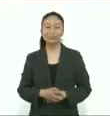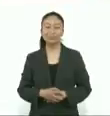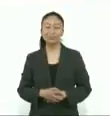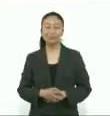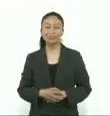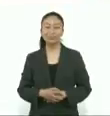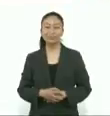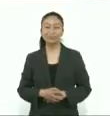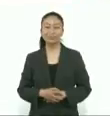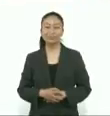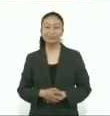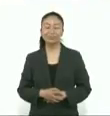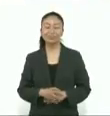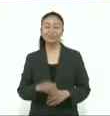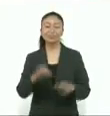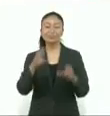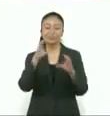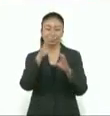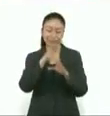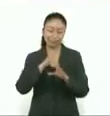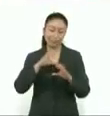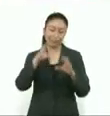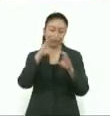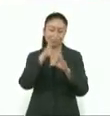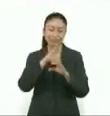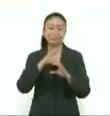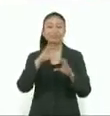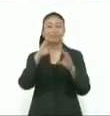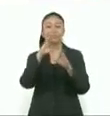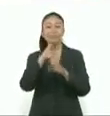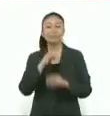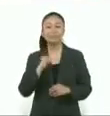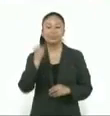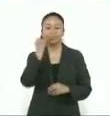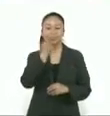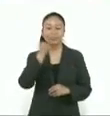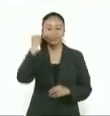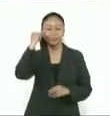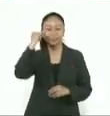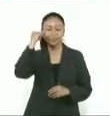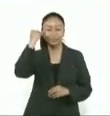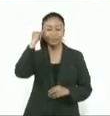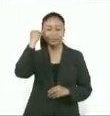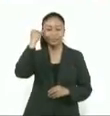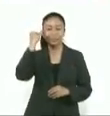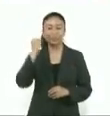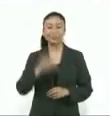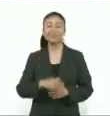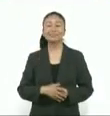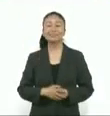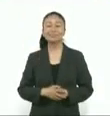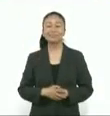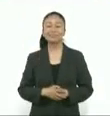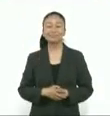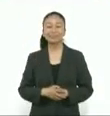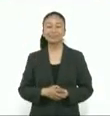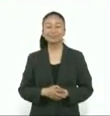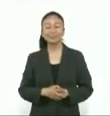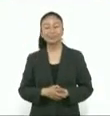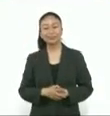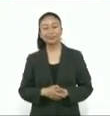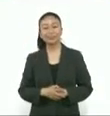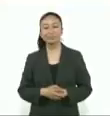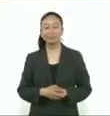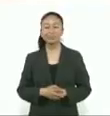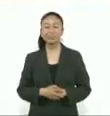Cantine, Miske, Totla, Sonan, Sinay, Timisla sotla